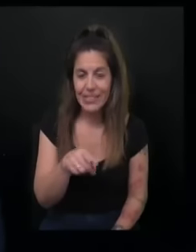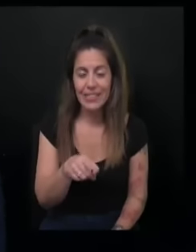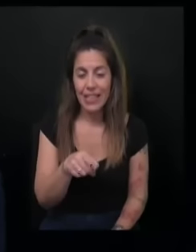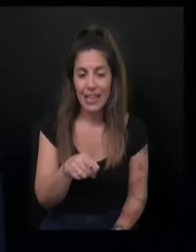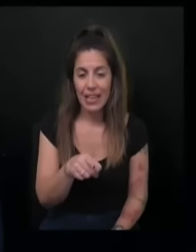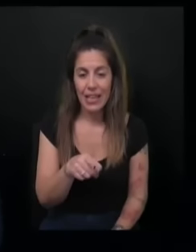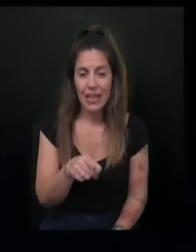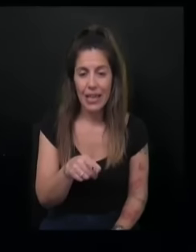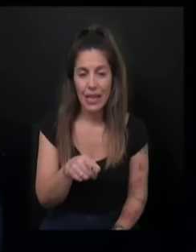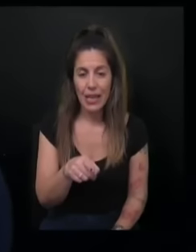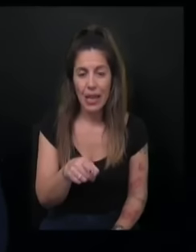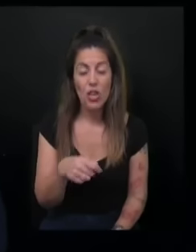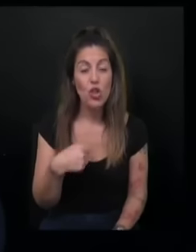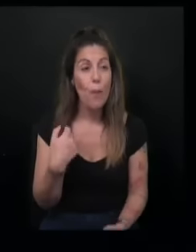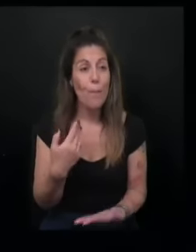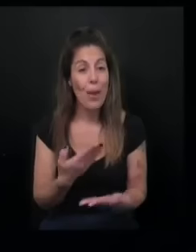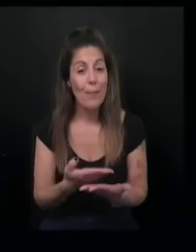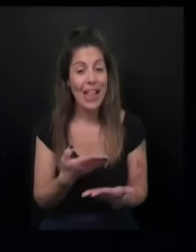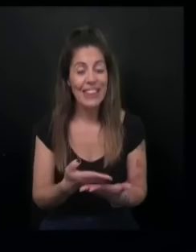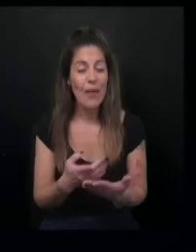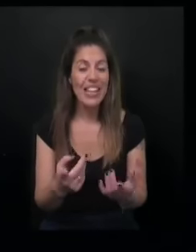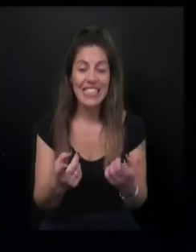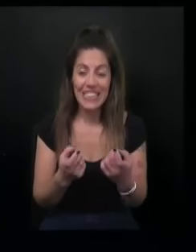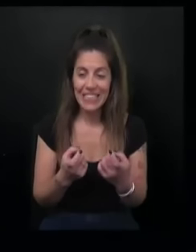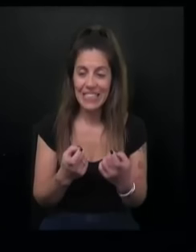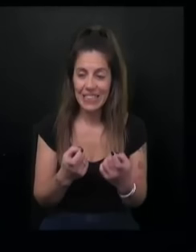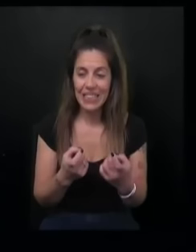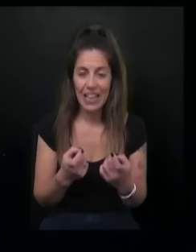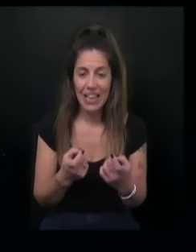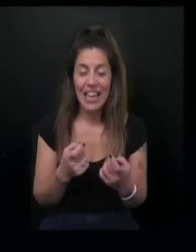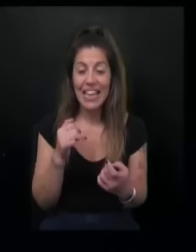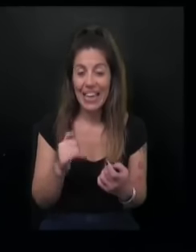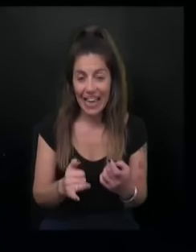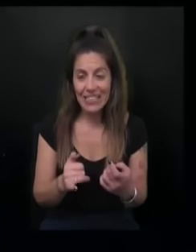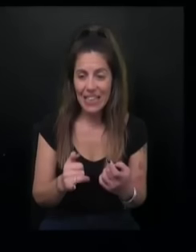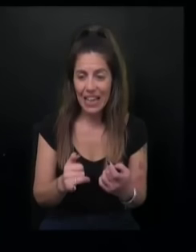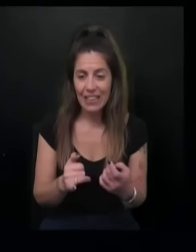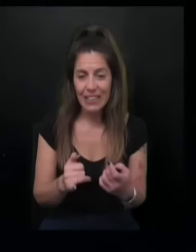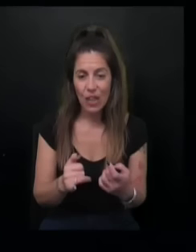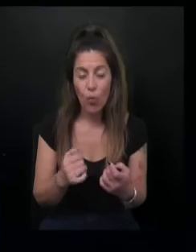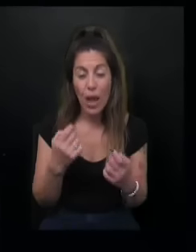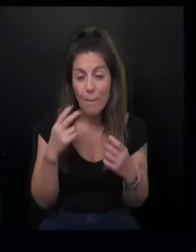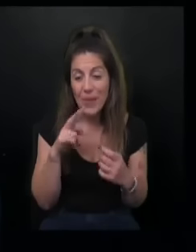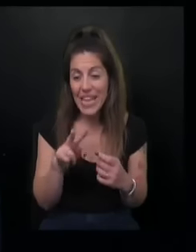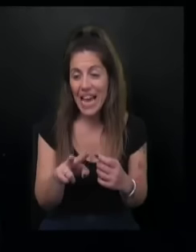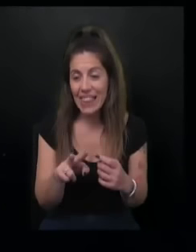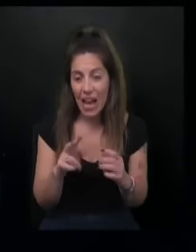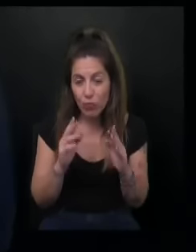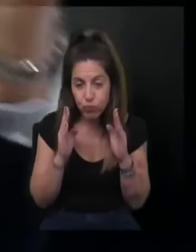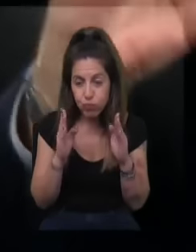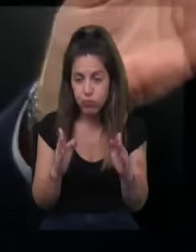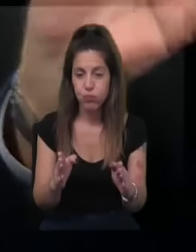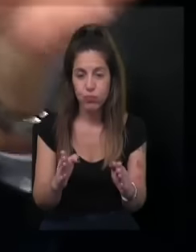manera me planteas que se necesita que haya como como una mirada eh